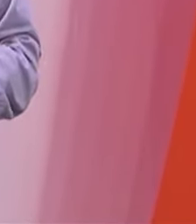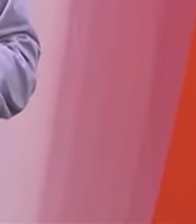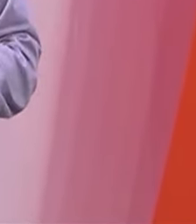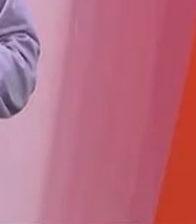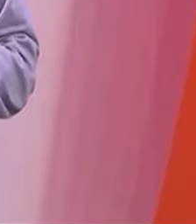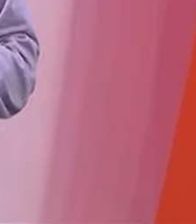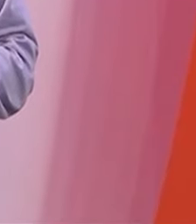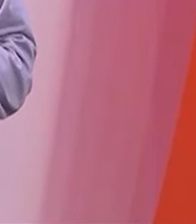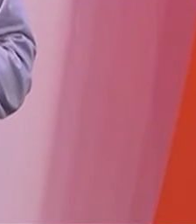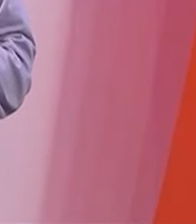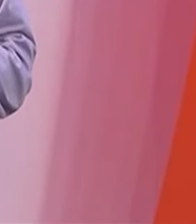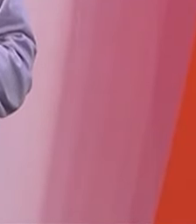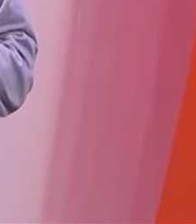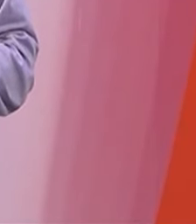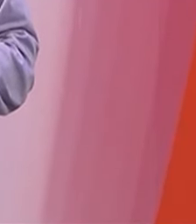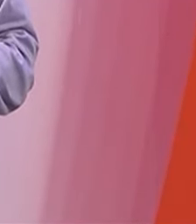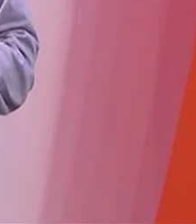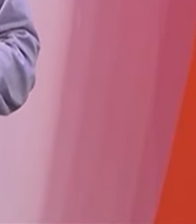en diferentes